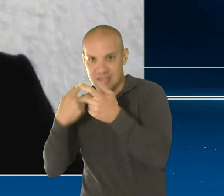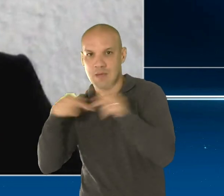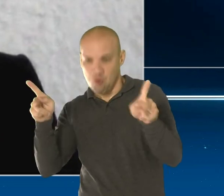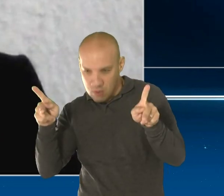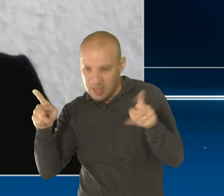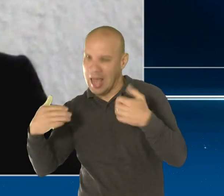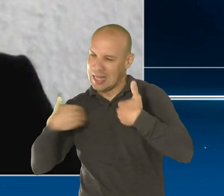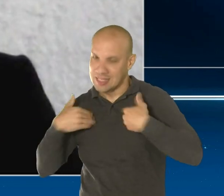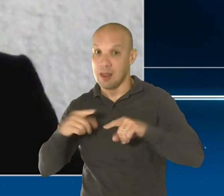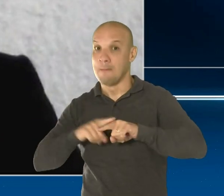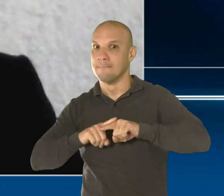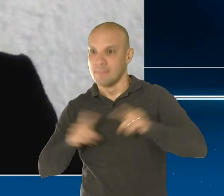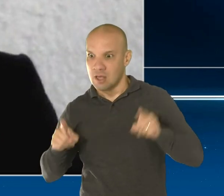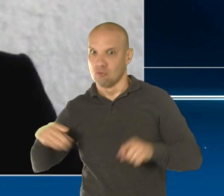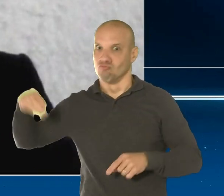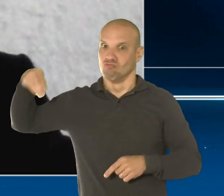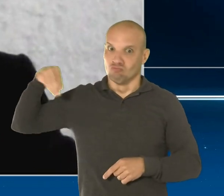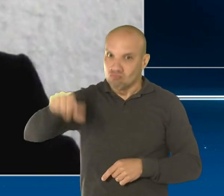tanta